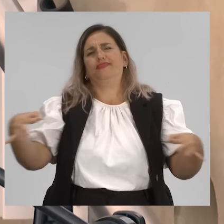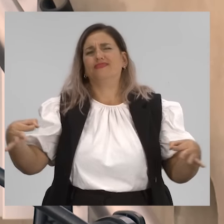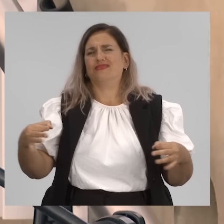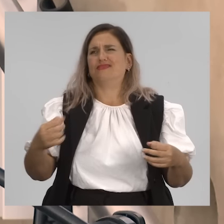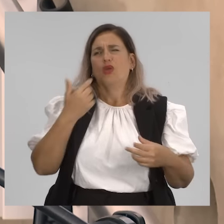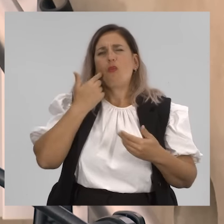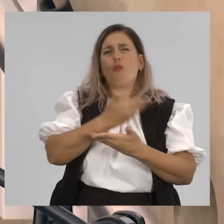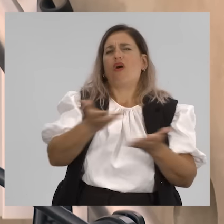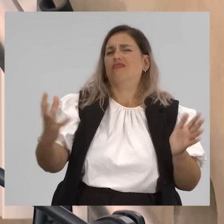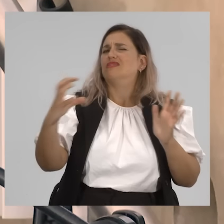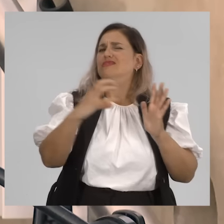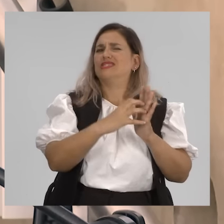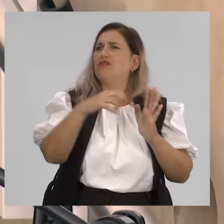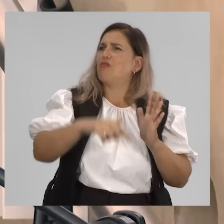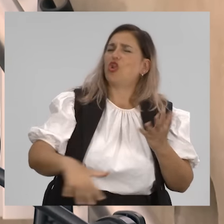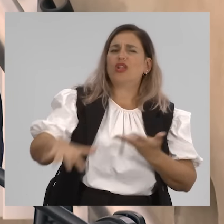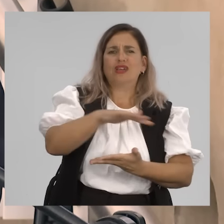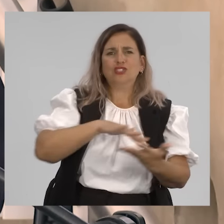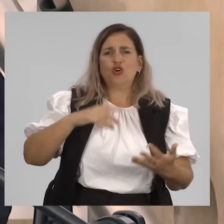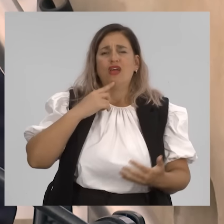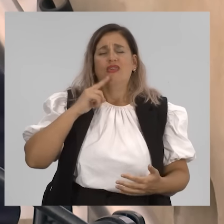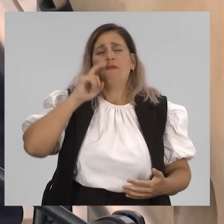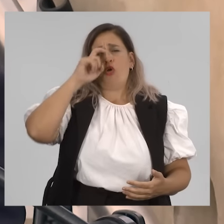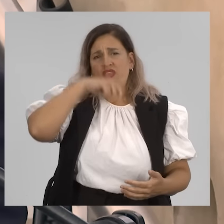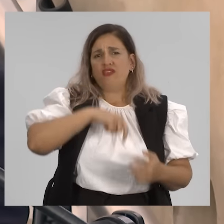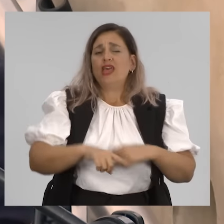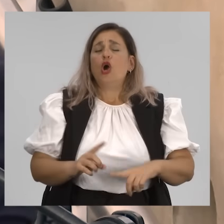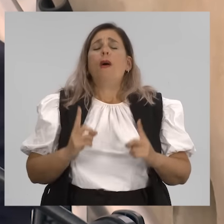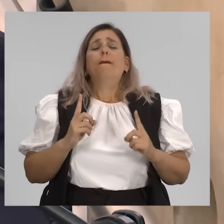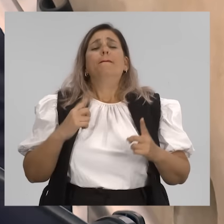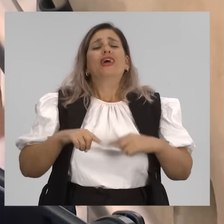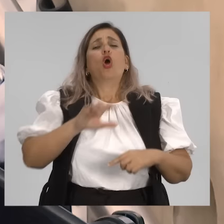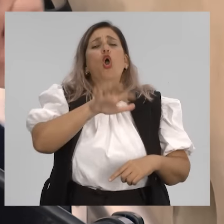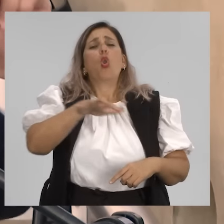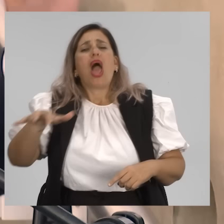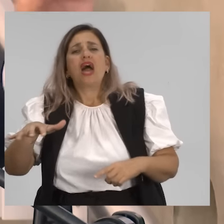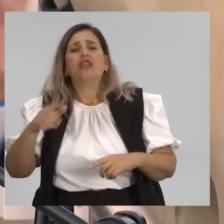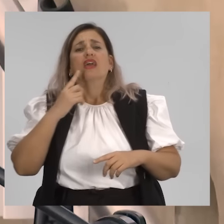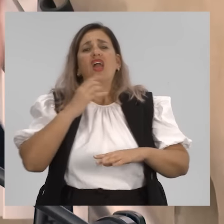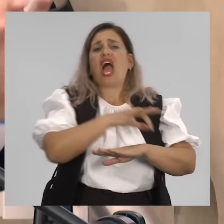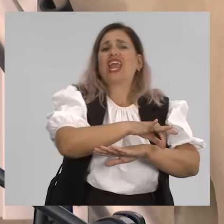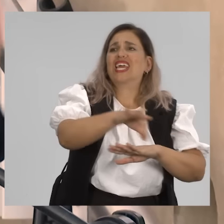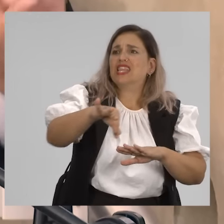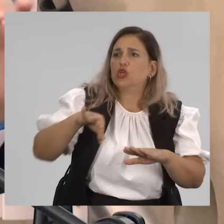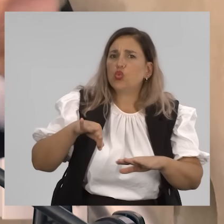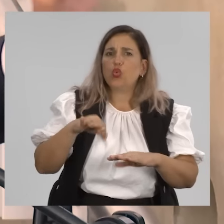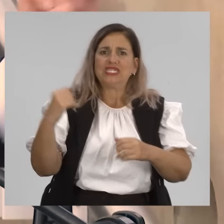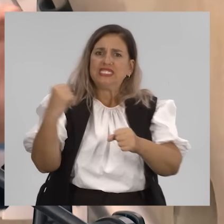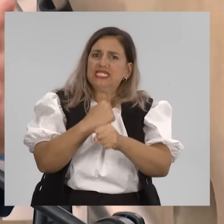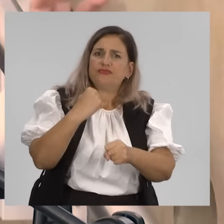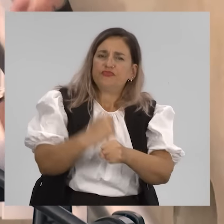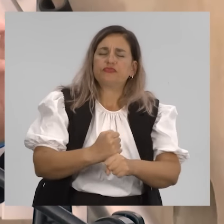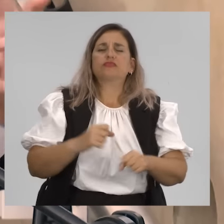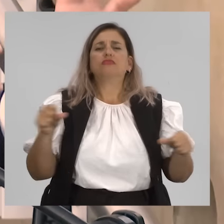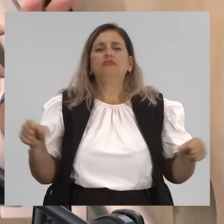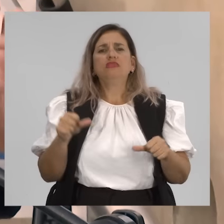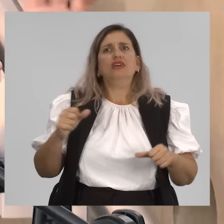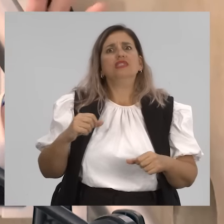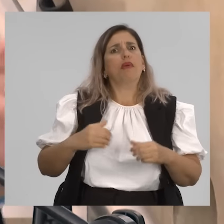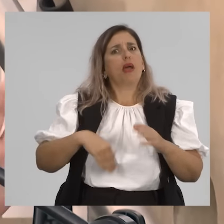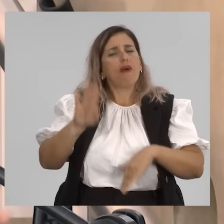tener, es un emblema en esta zona de Montevideo, pero en lugares donde arquitectura se las ingenia para